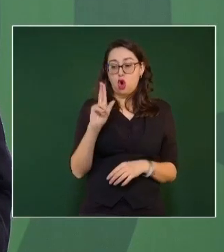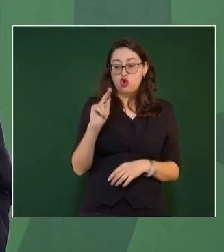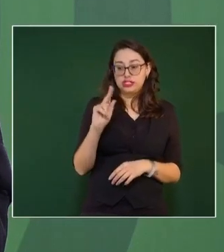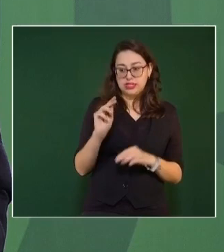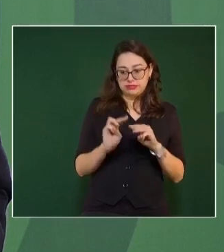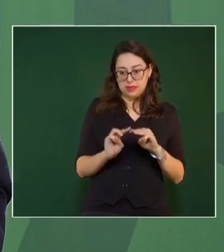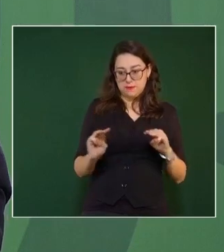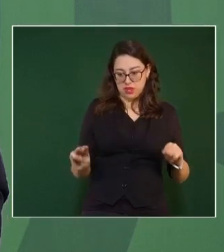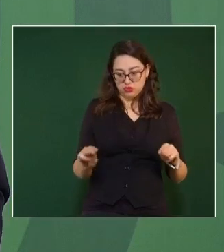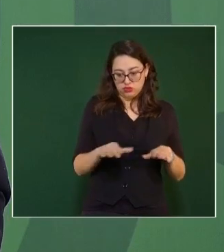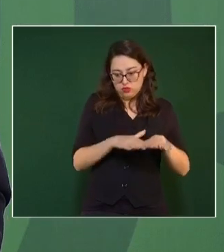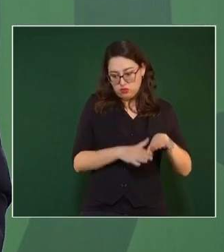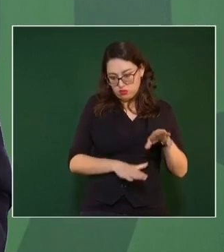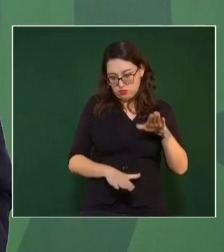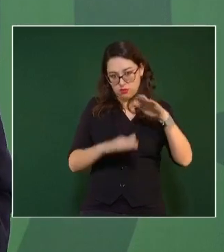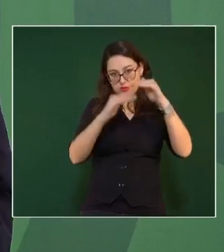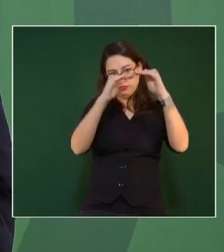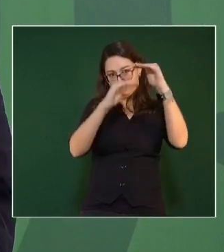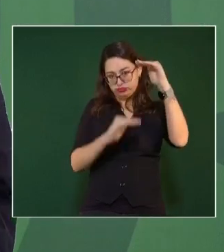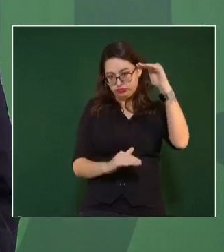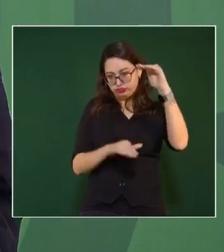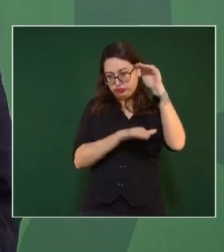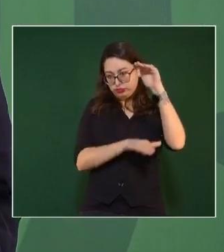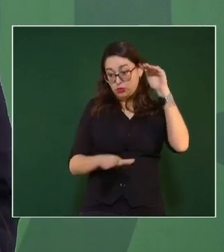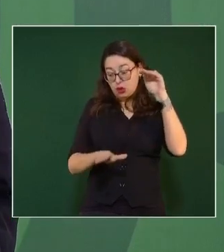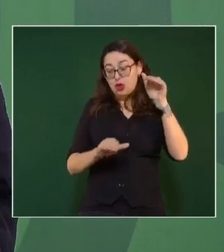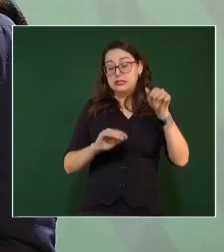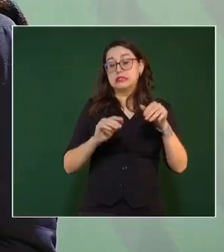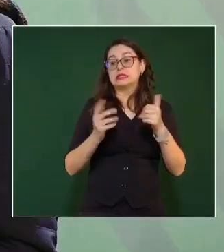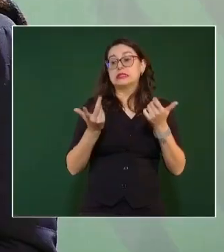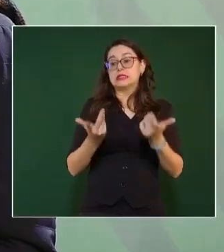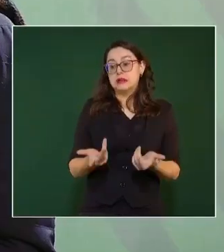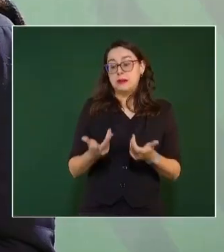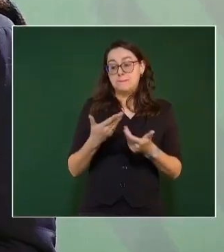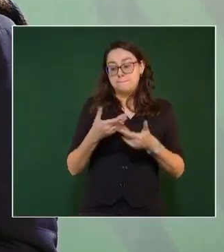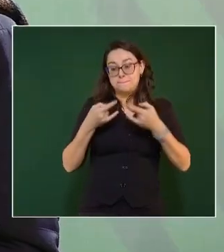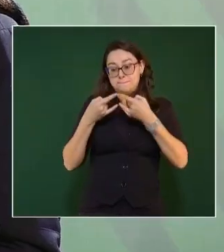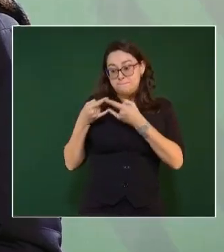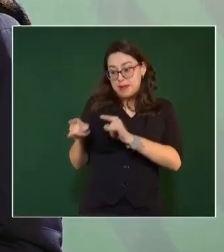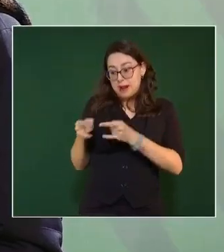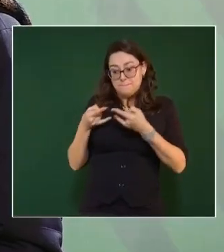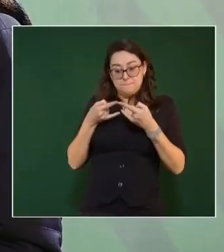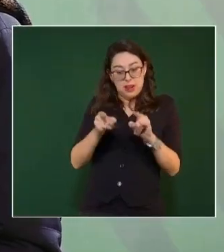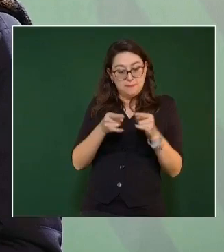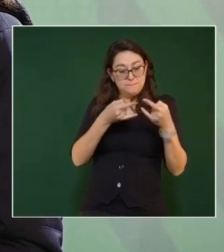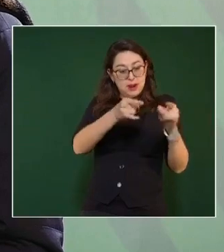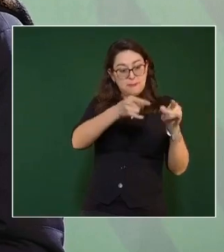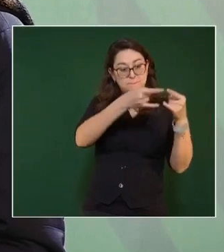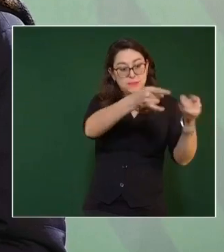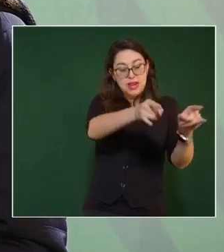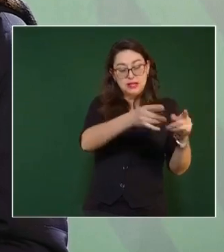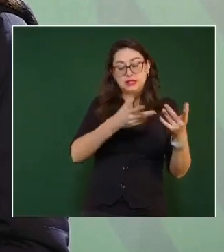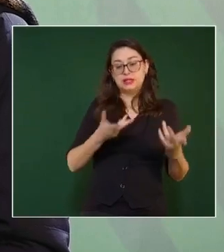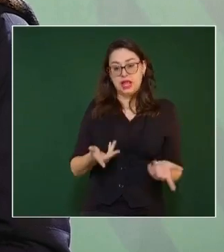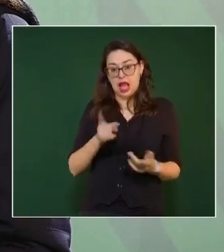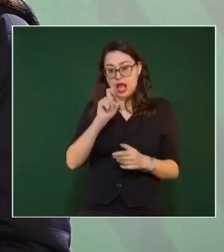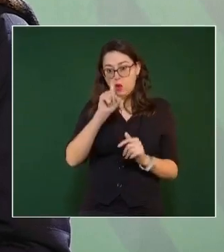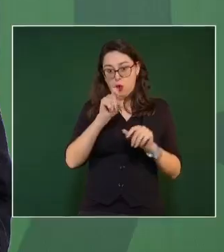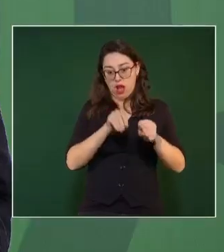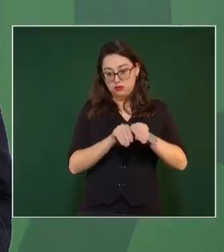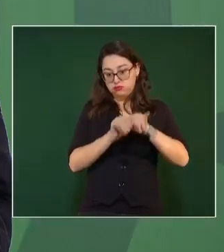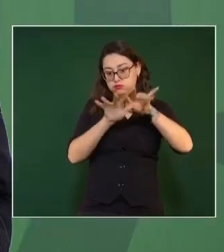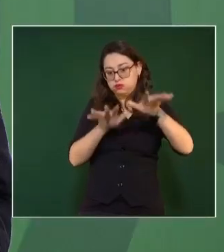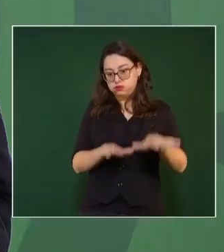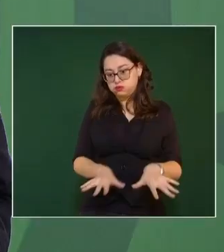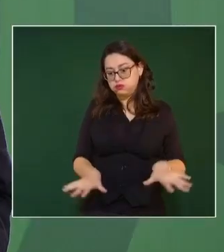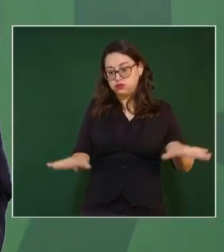y que se creara un sistema de ventanas para proteger a los pueblos y